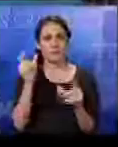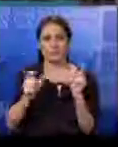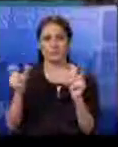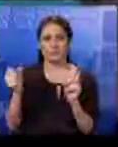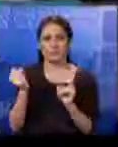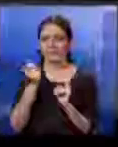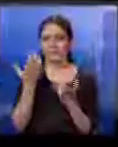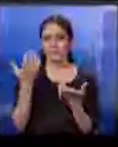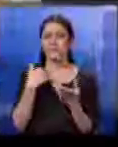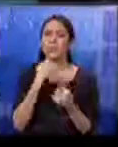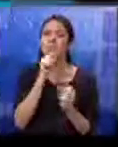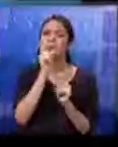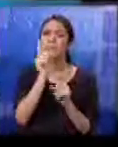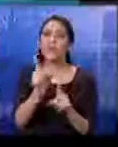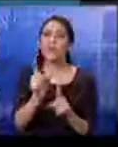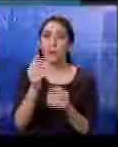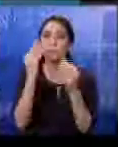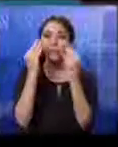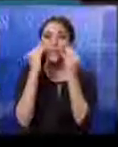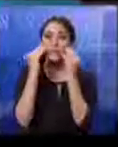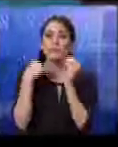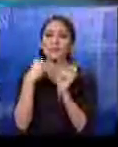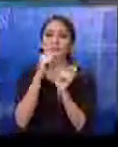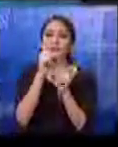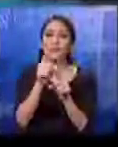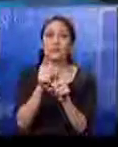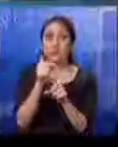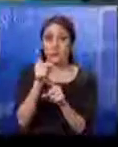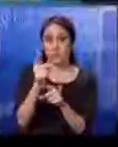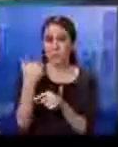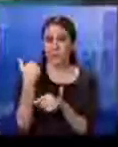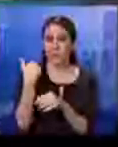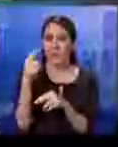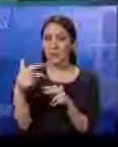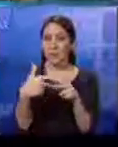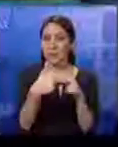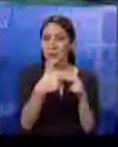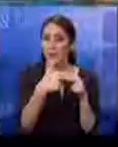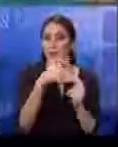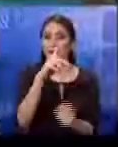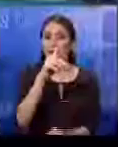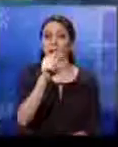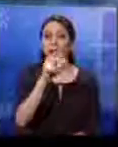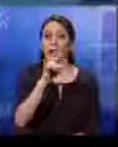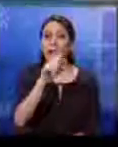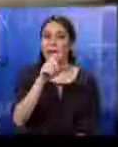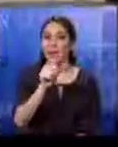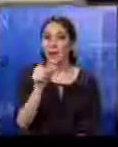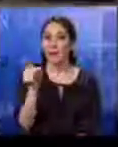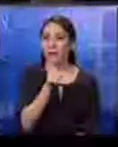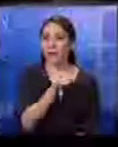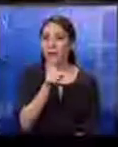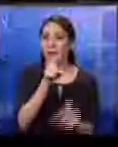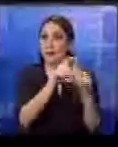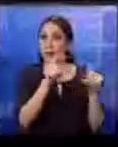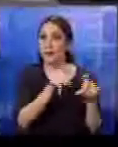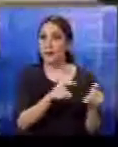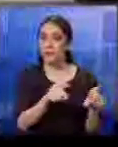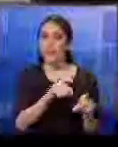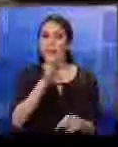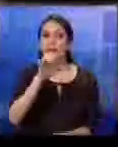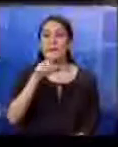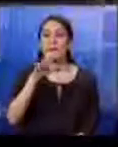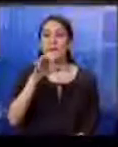luego de haber preguntado al señor páez sobre esa supuesta relación con daniela alejandra ortiz de la empresa teletón